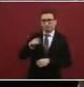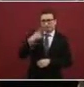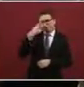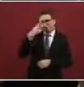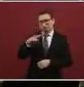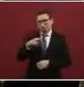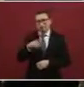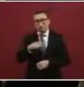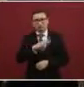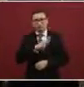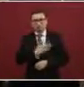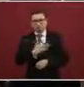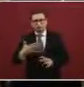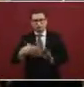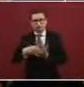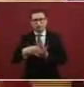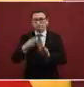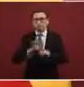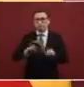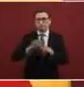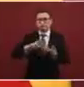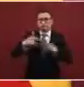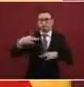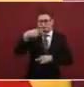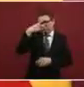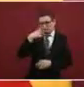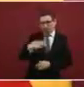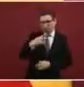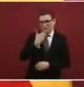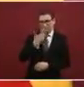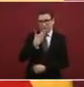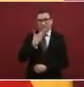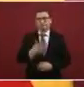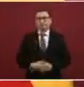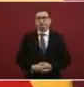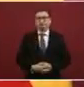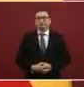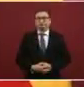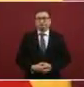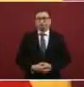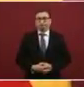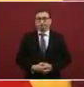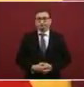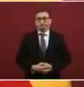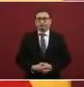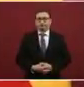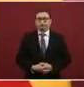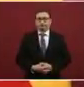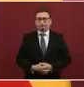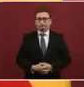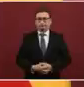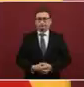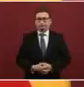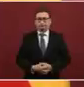especialmente para la diplomacia mexicana, que se nutre siempre de ese gran momento que fue la política